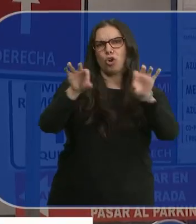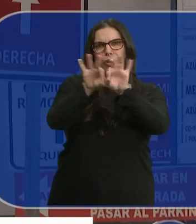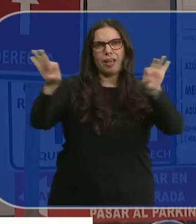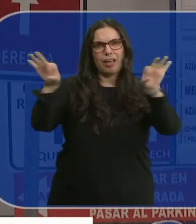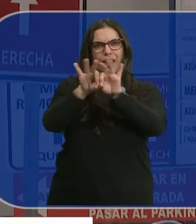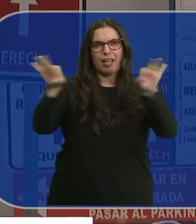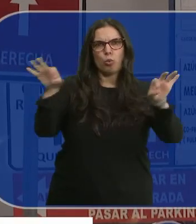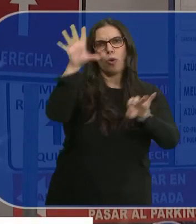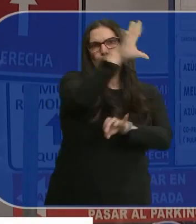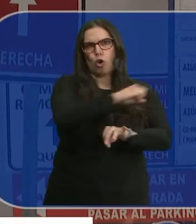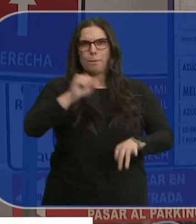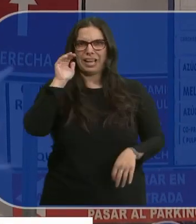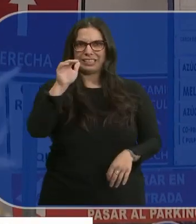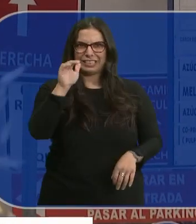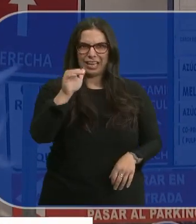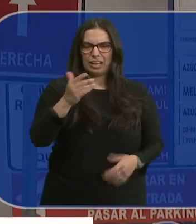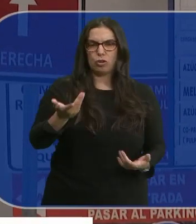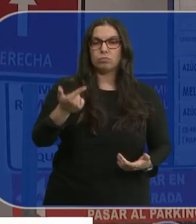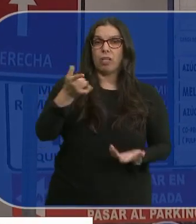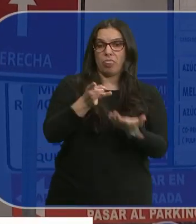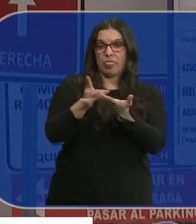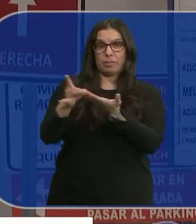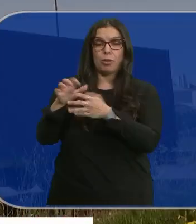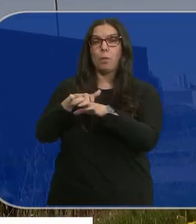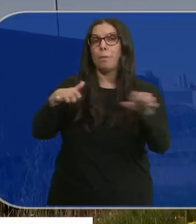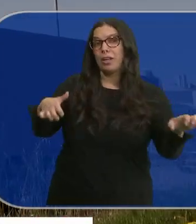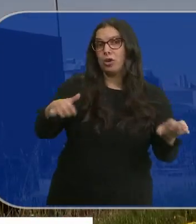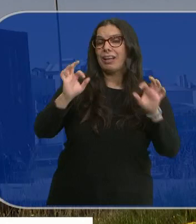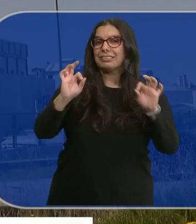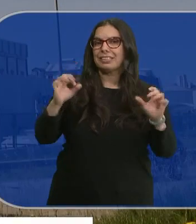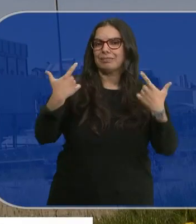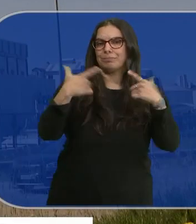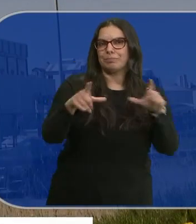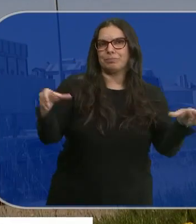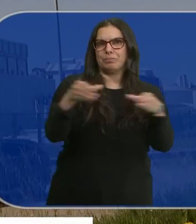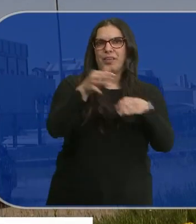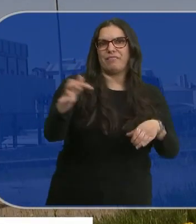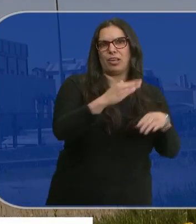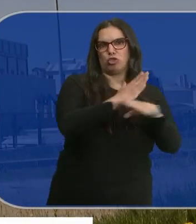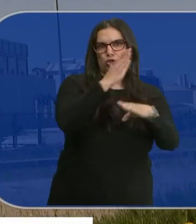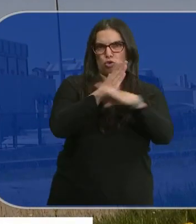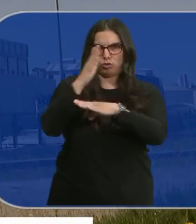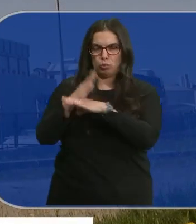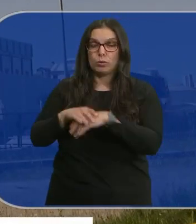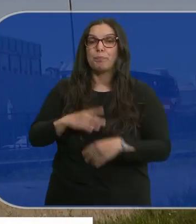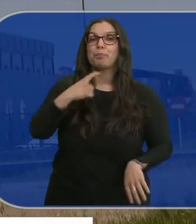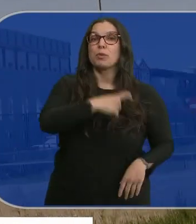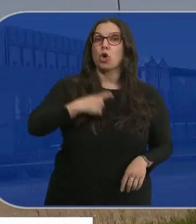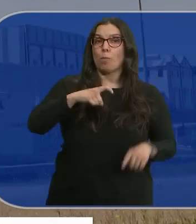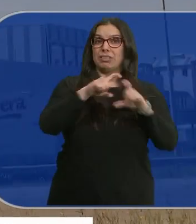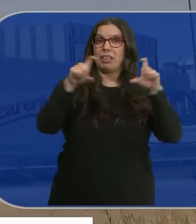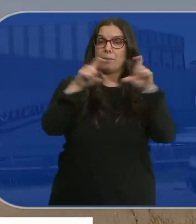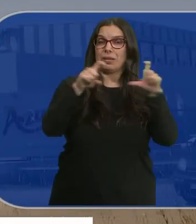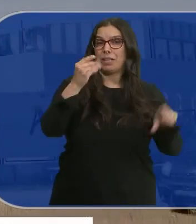azúcar traído desde el extranjero. Los despidos se van a producir mayoritariamente entre la plantilla de fijos discontinuos. En el comité de empresa creen que